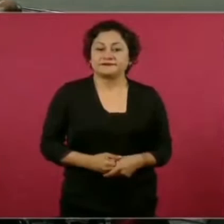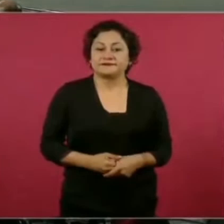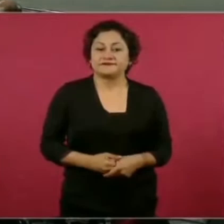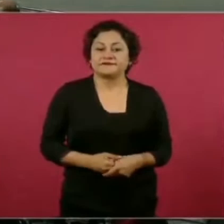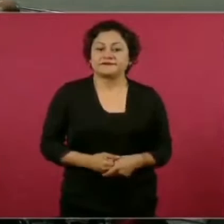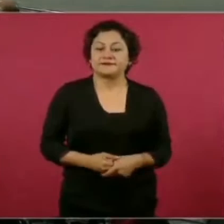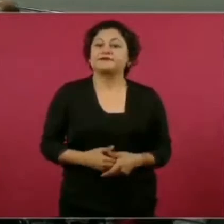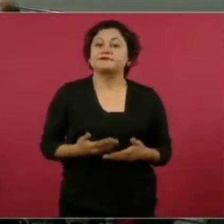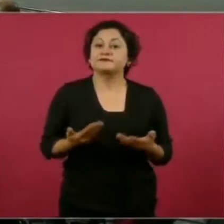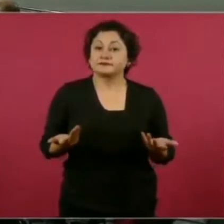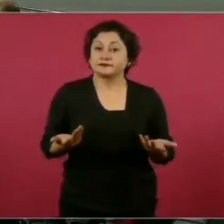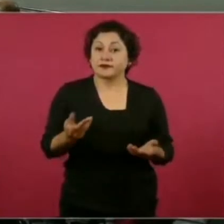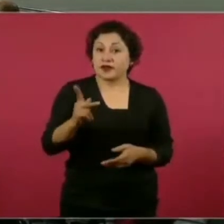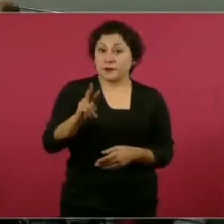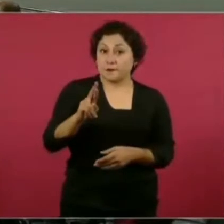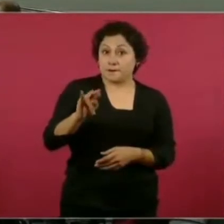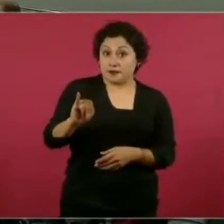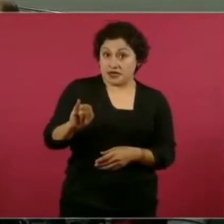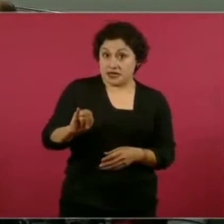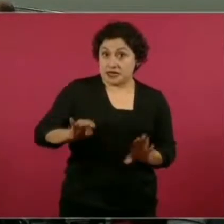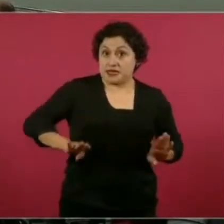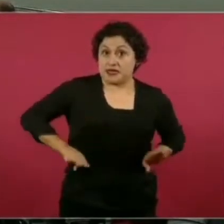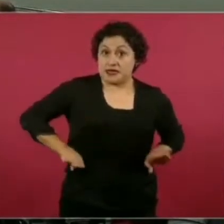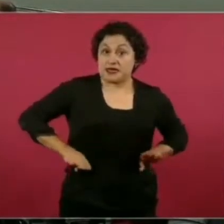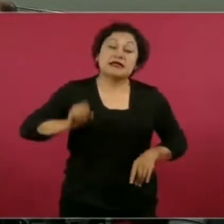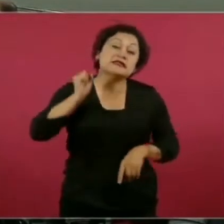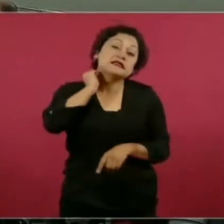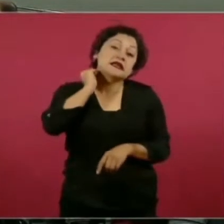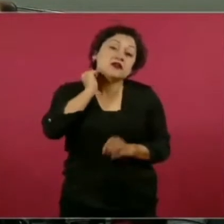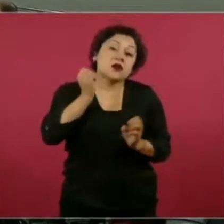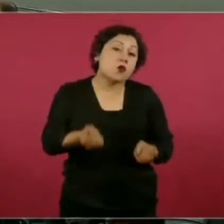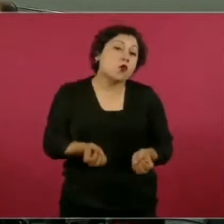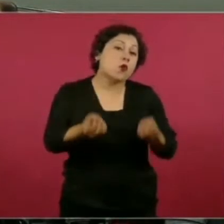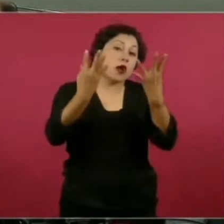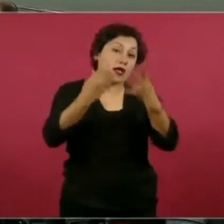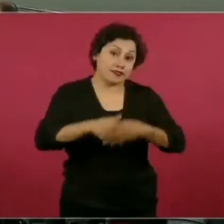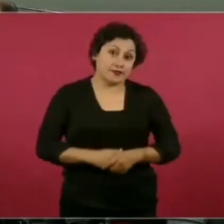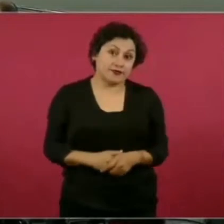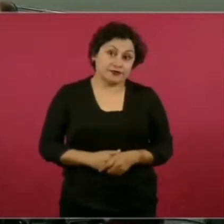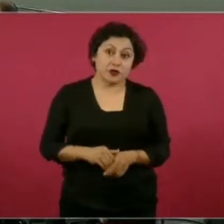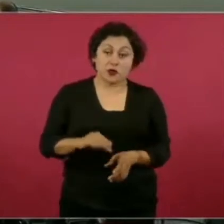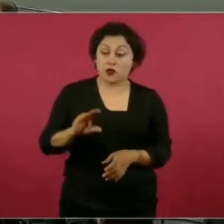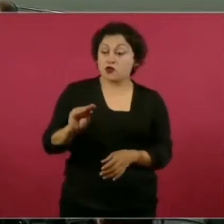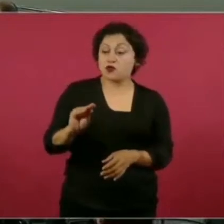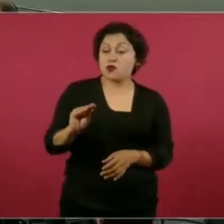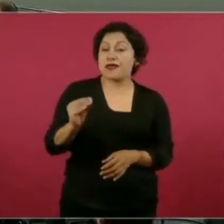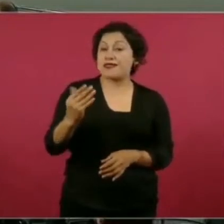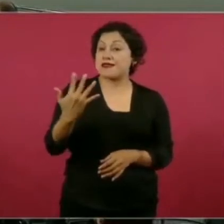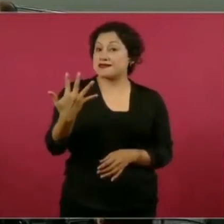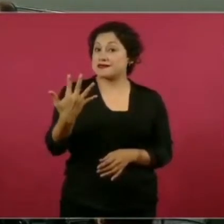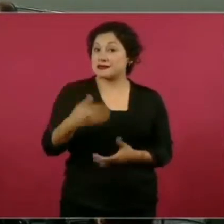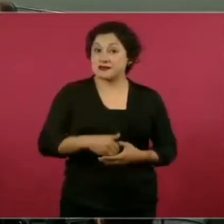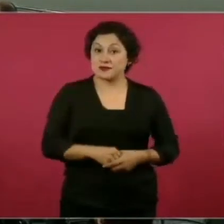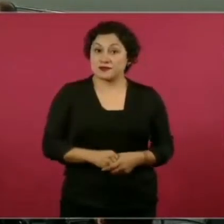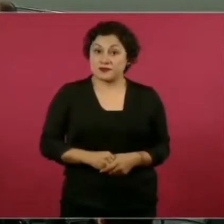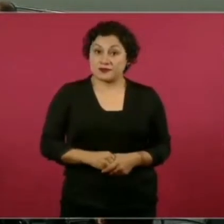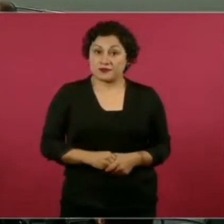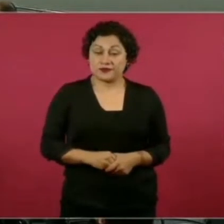¿Cuántos tenía el PRI? No, Juntos. 95.